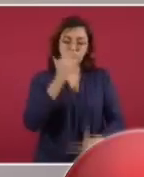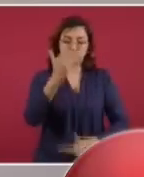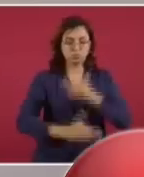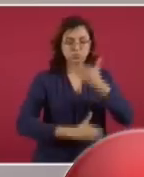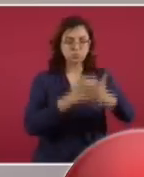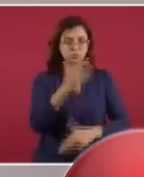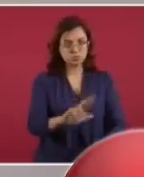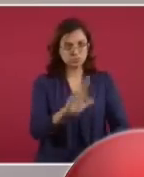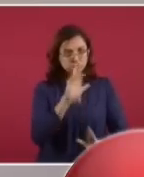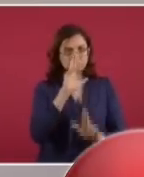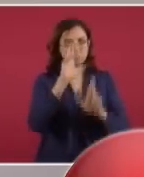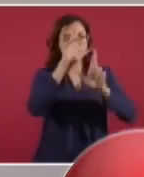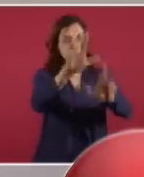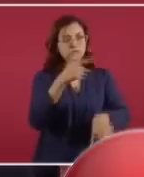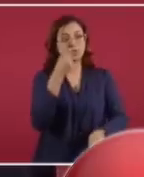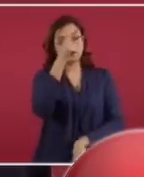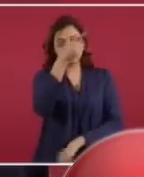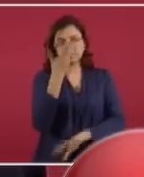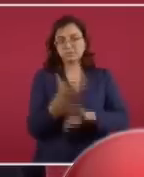que